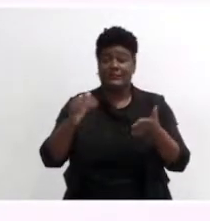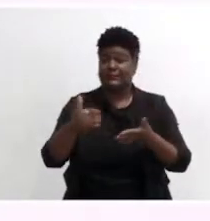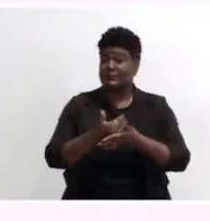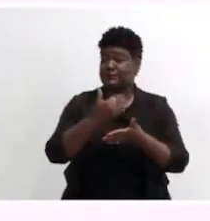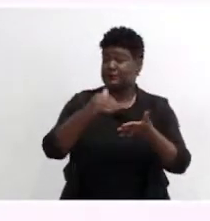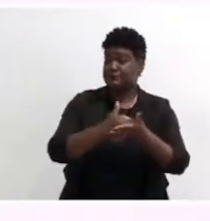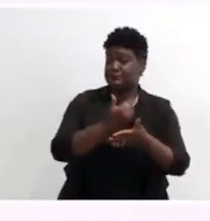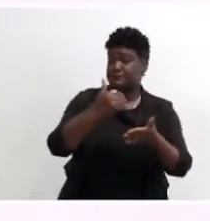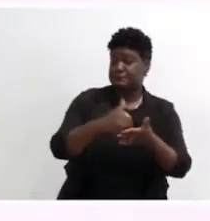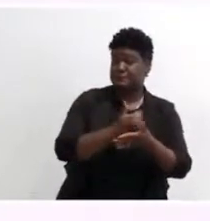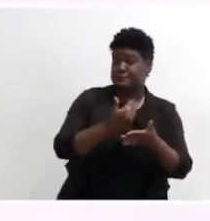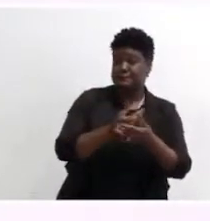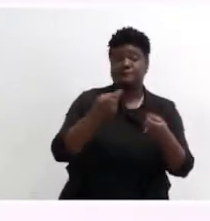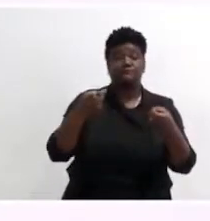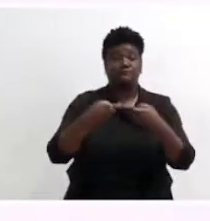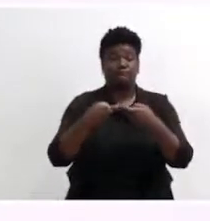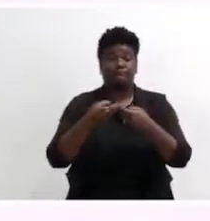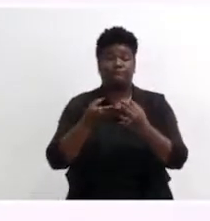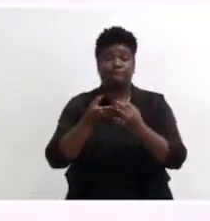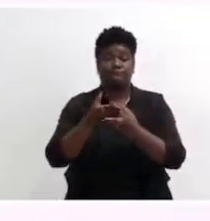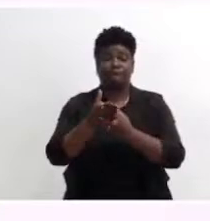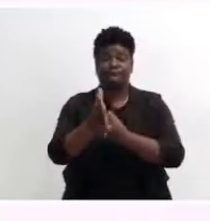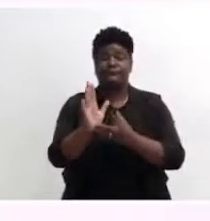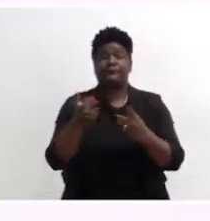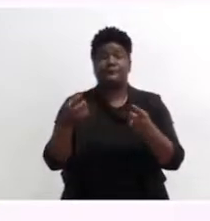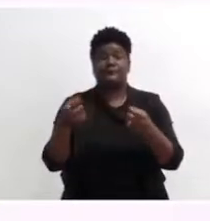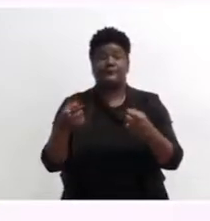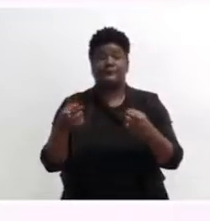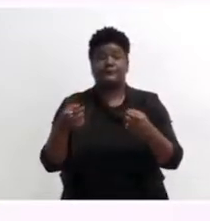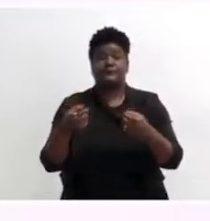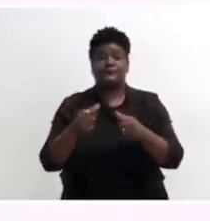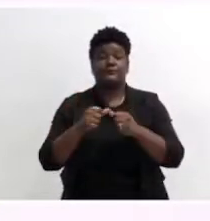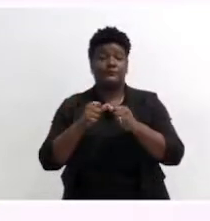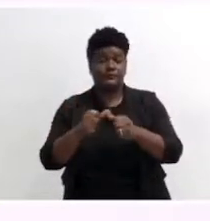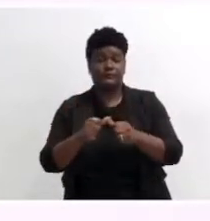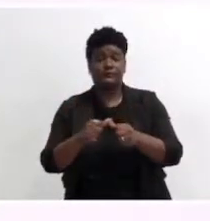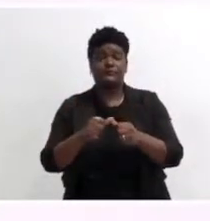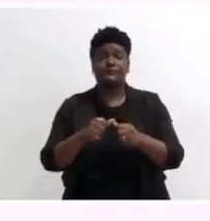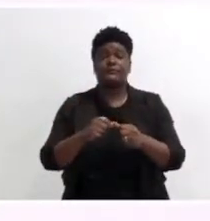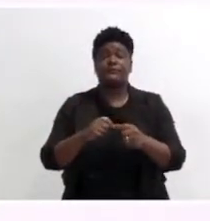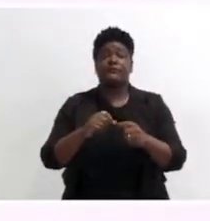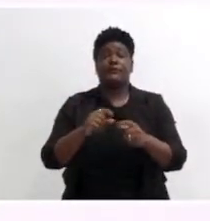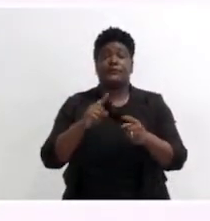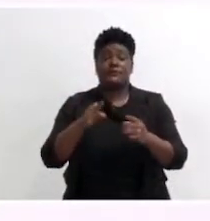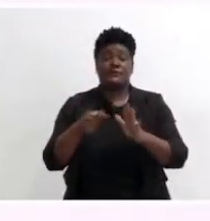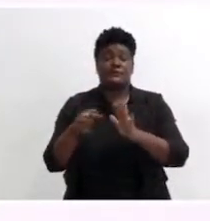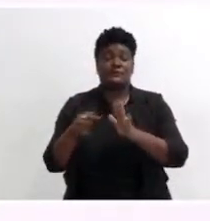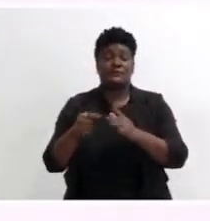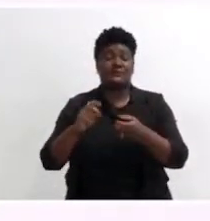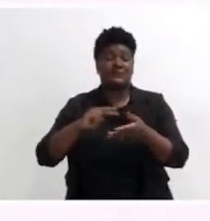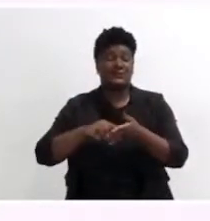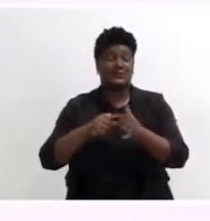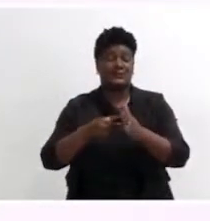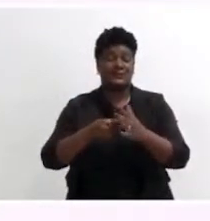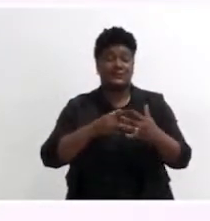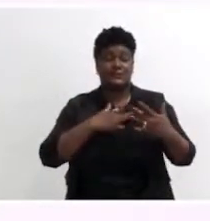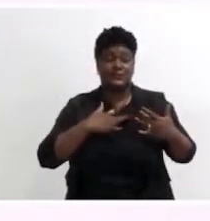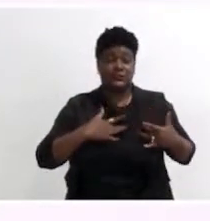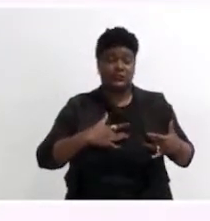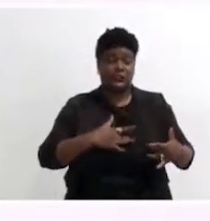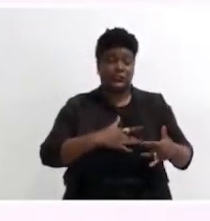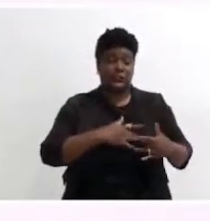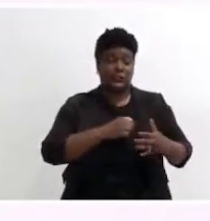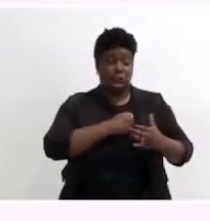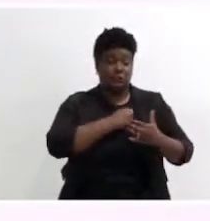se han convertido en el corazón palpitante de la revolución tecnológica. Estos diminutos pero poderosos